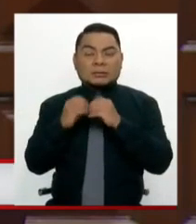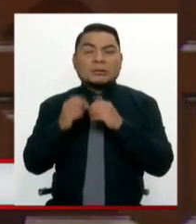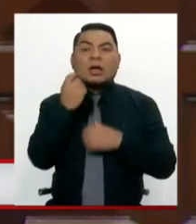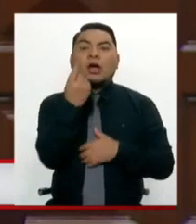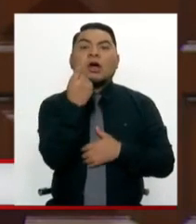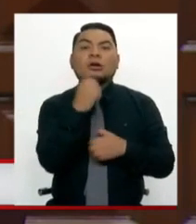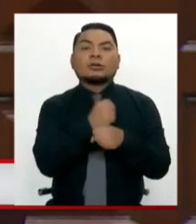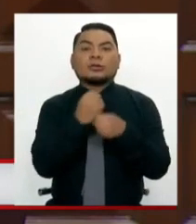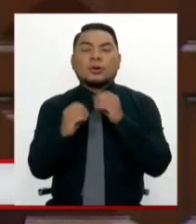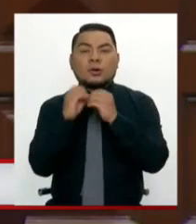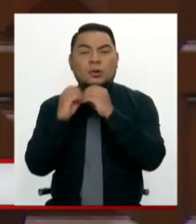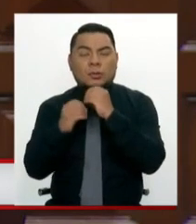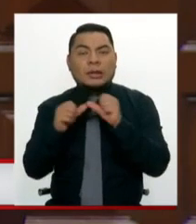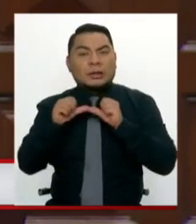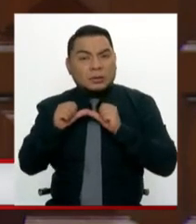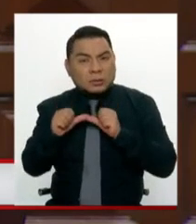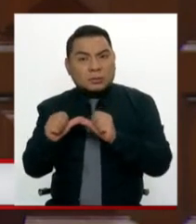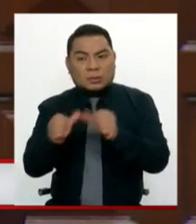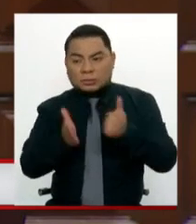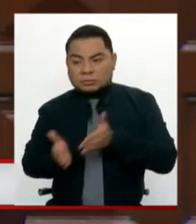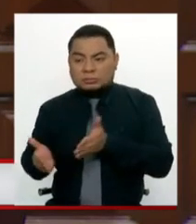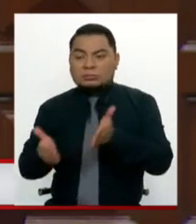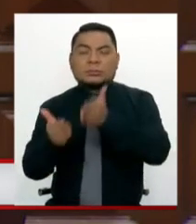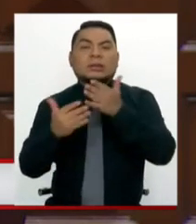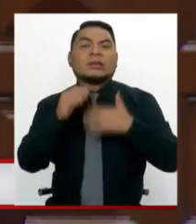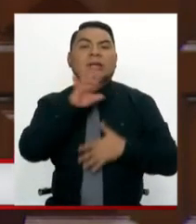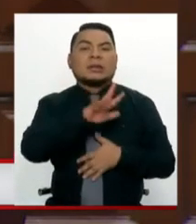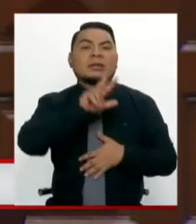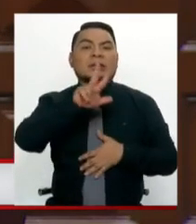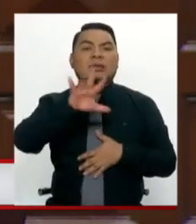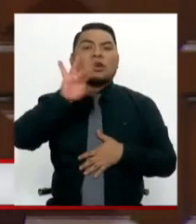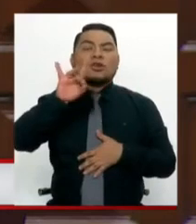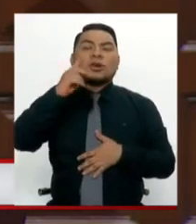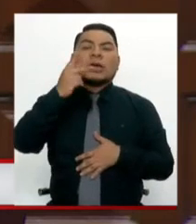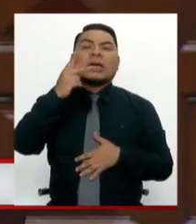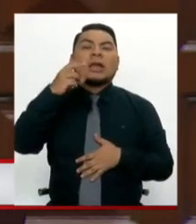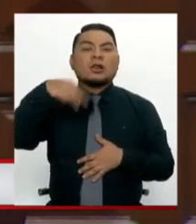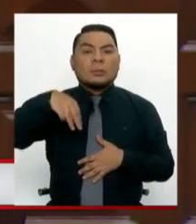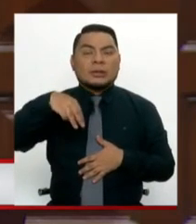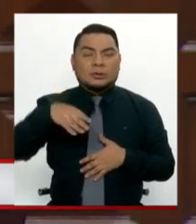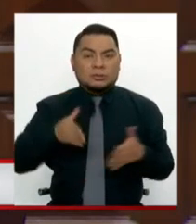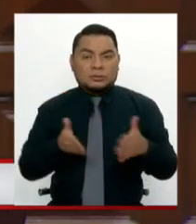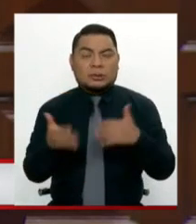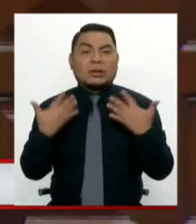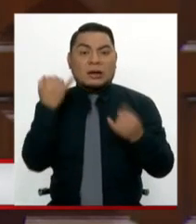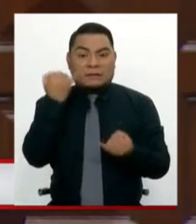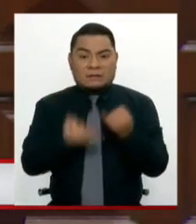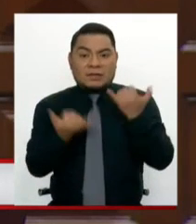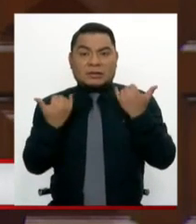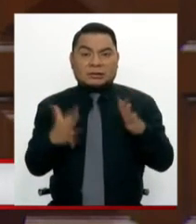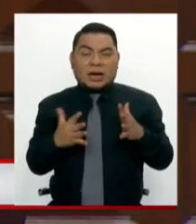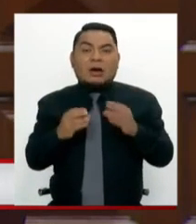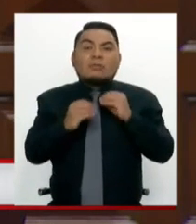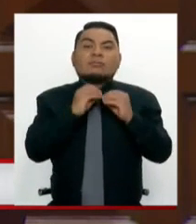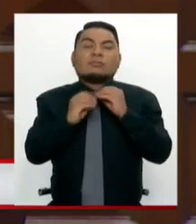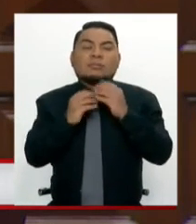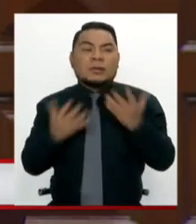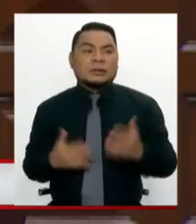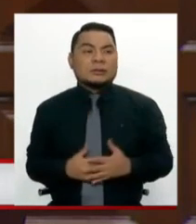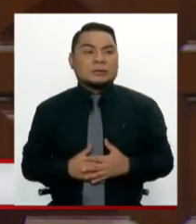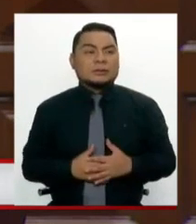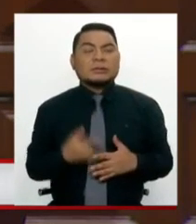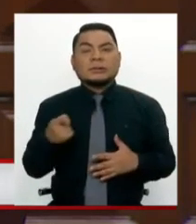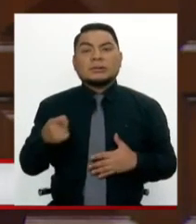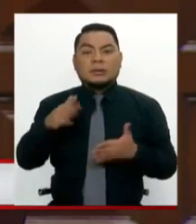para continuar con la pavimentación de 538 kilómetros. Se ha concluido la modificación